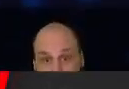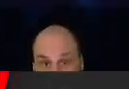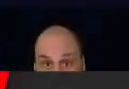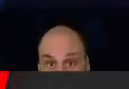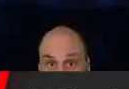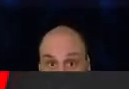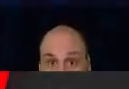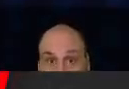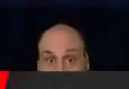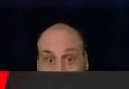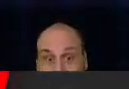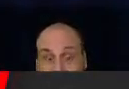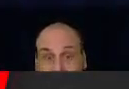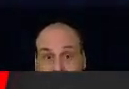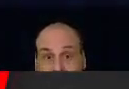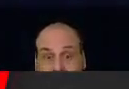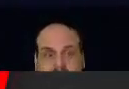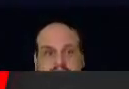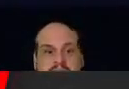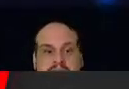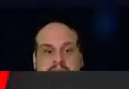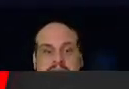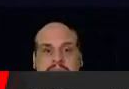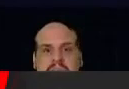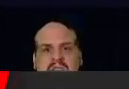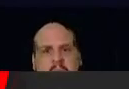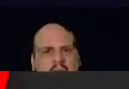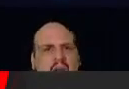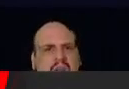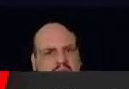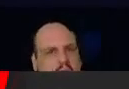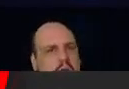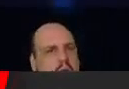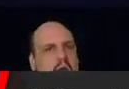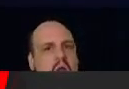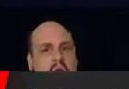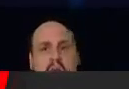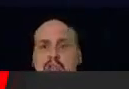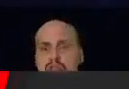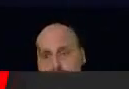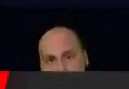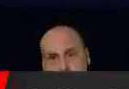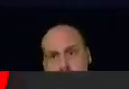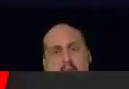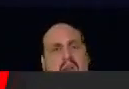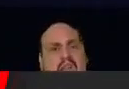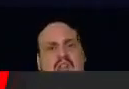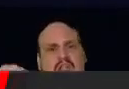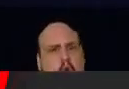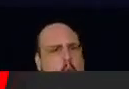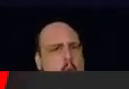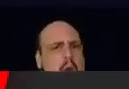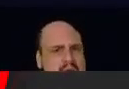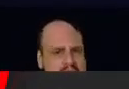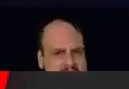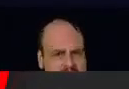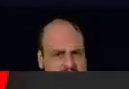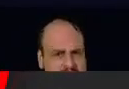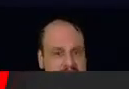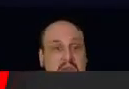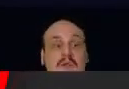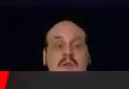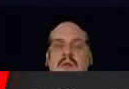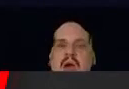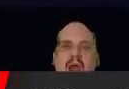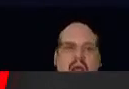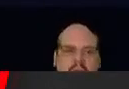Ustedes han inventado y Siguen con la inflación Yo vengo a eliminar la inflación crecer y exportar